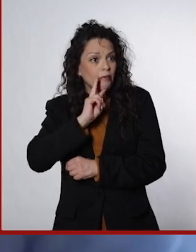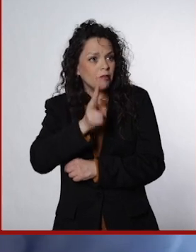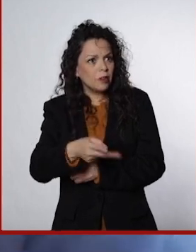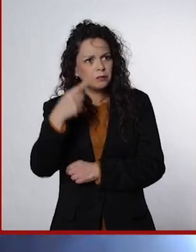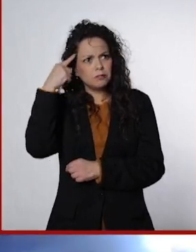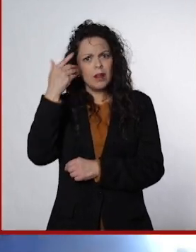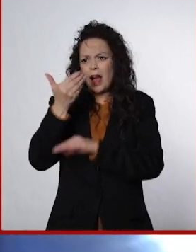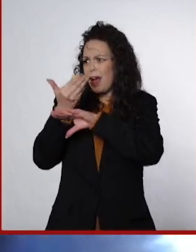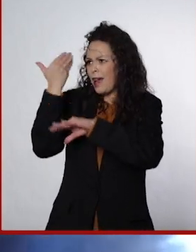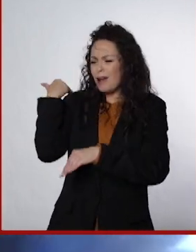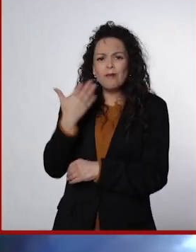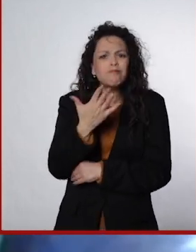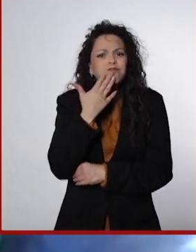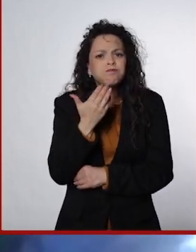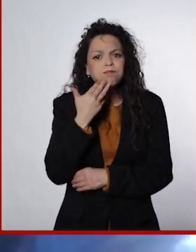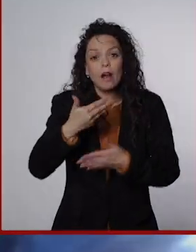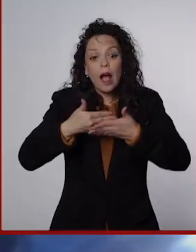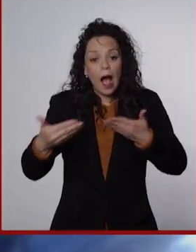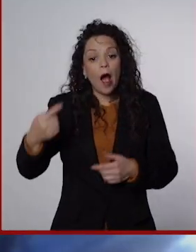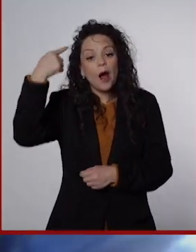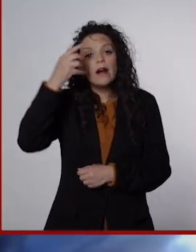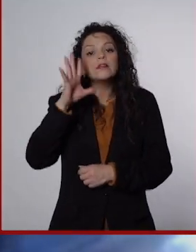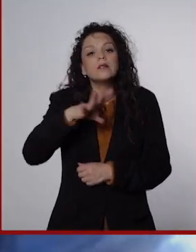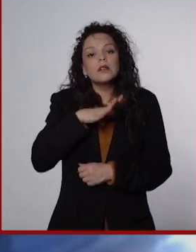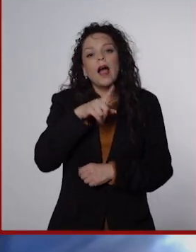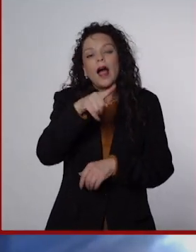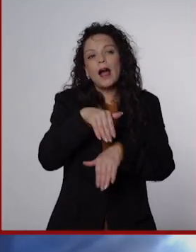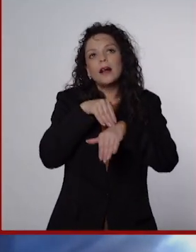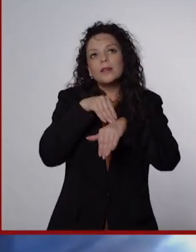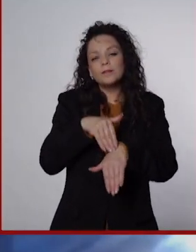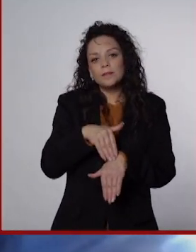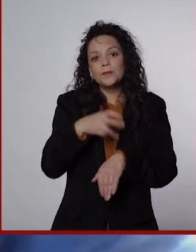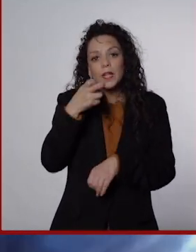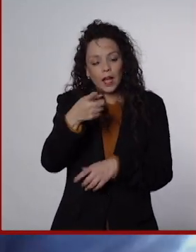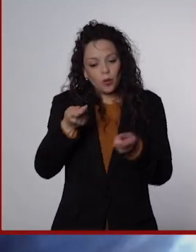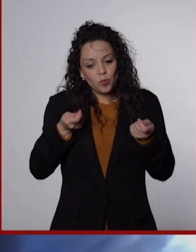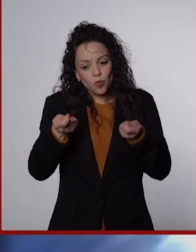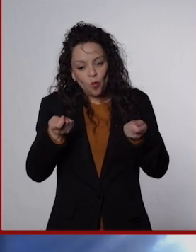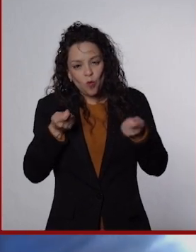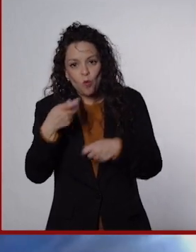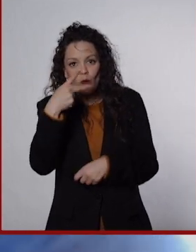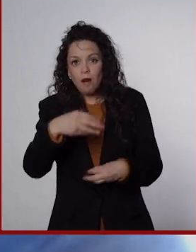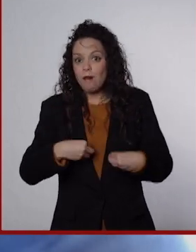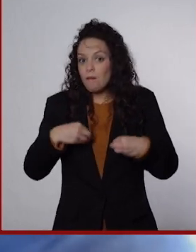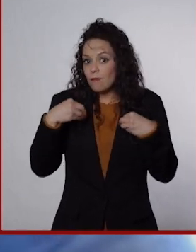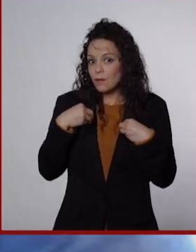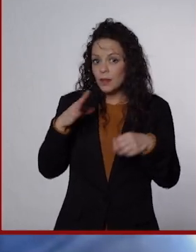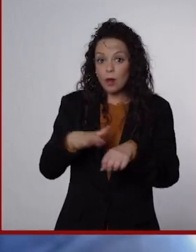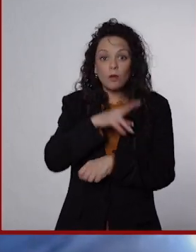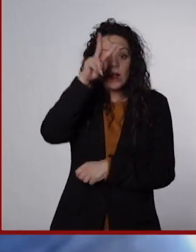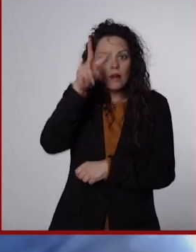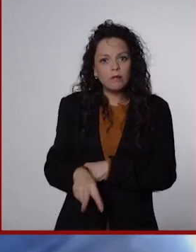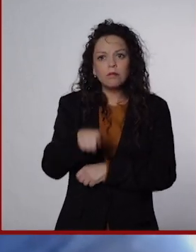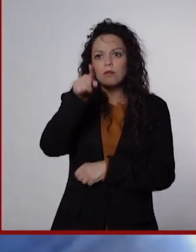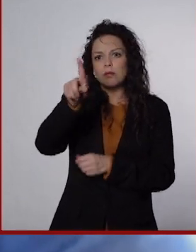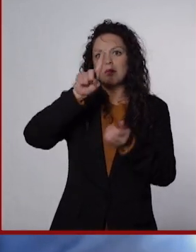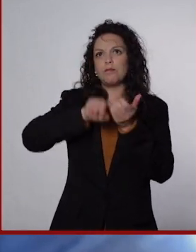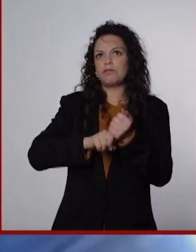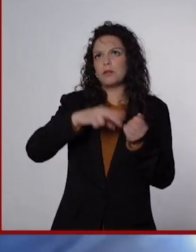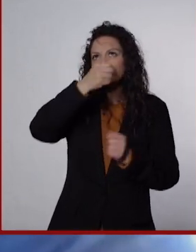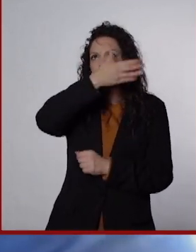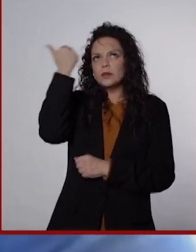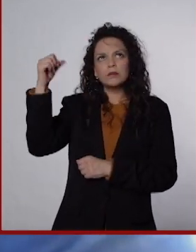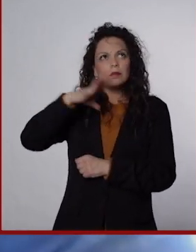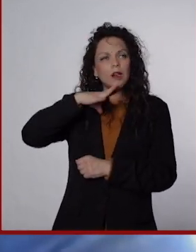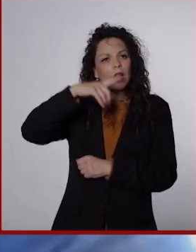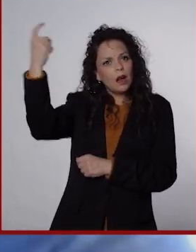estaba ahí. Y este compadrito, así como lo ven, es el que está gobernando nuestras vidas porque ni siquiera somos conscientes que está ahí adentro. Y